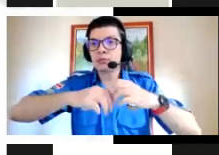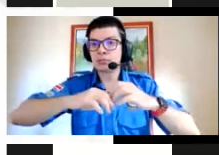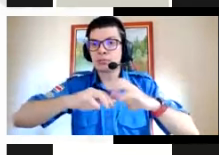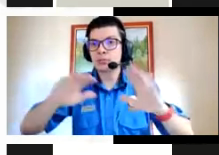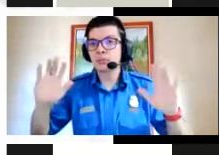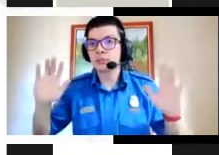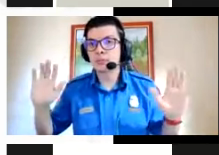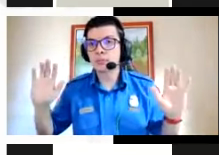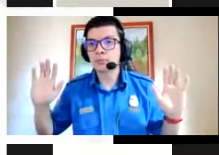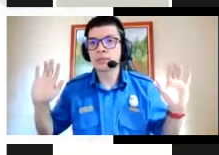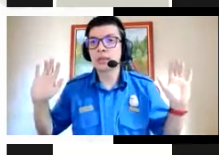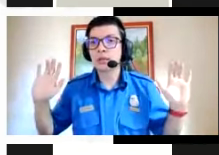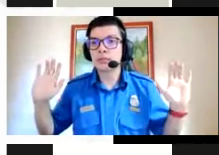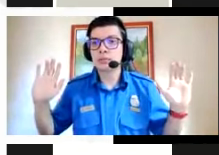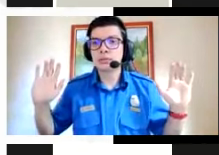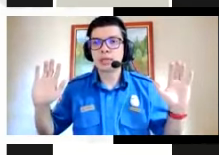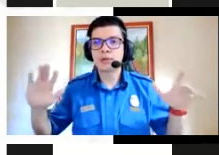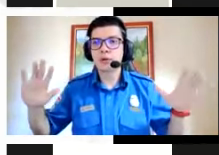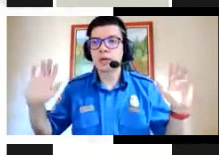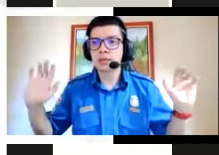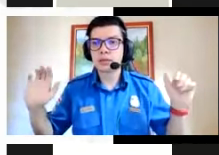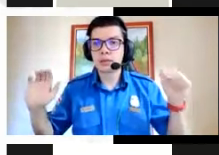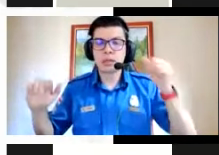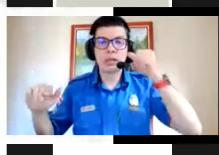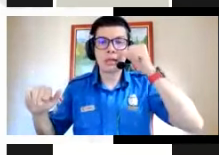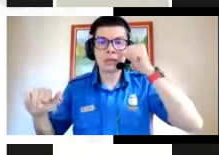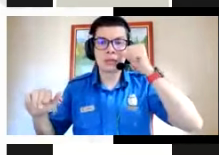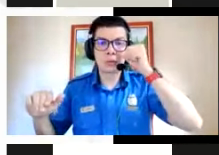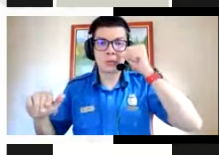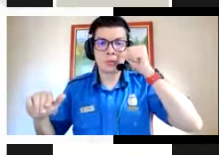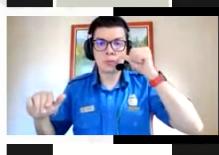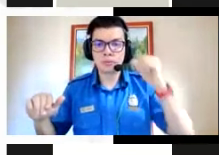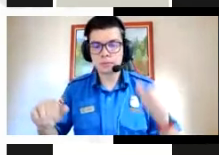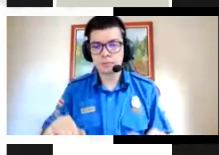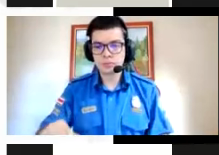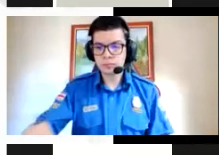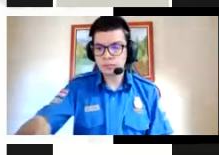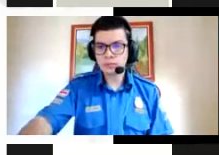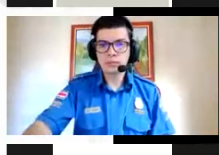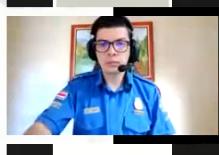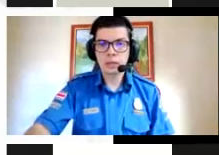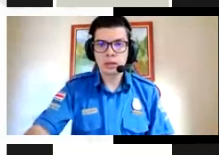pero hasta ahí se liberó el gas y listo.